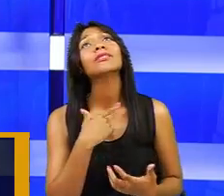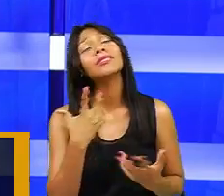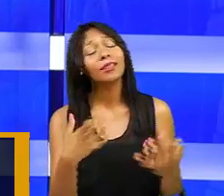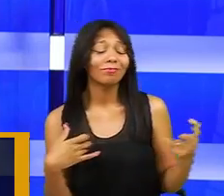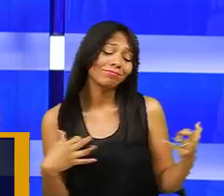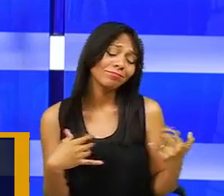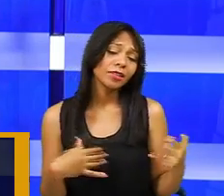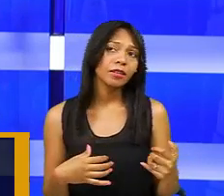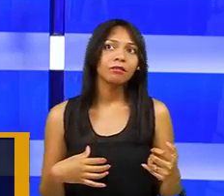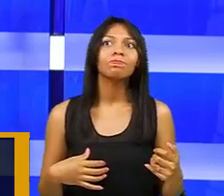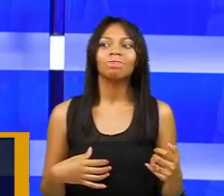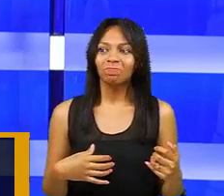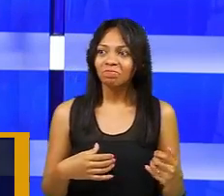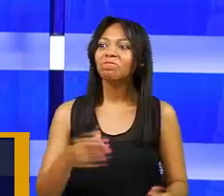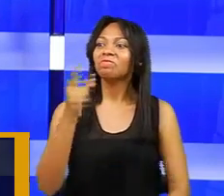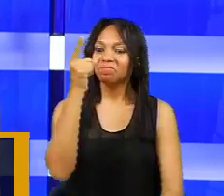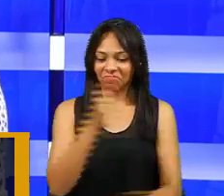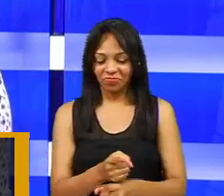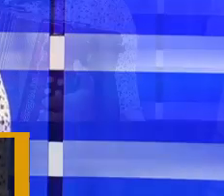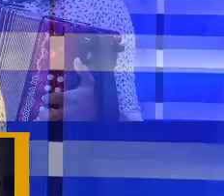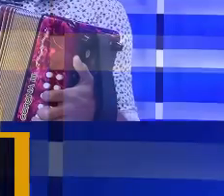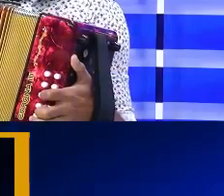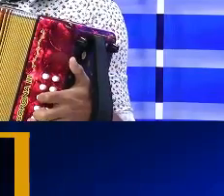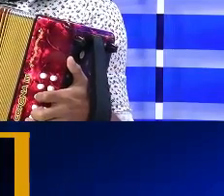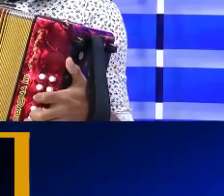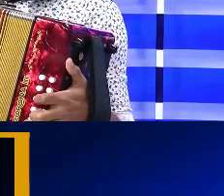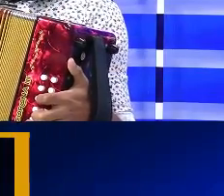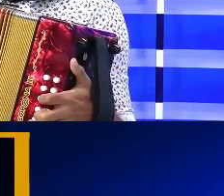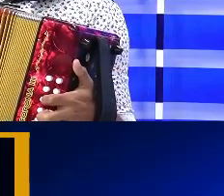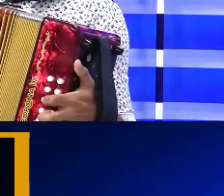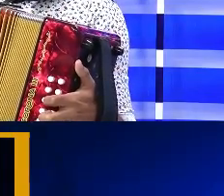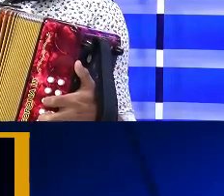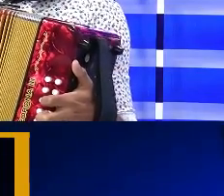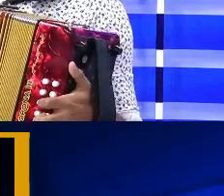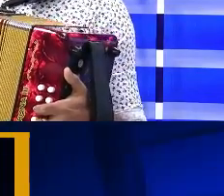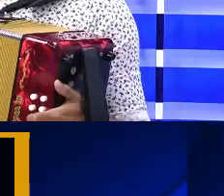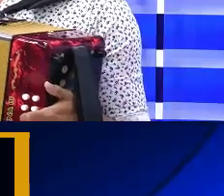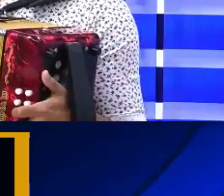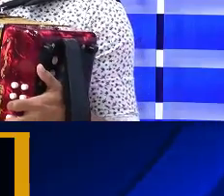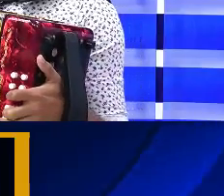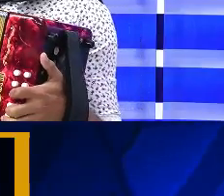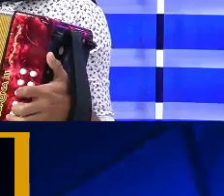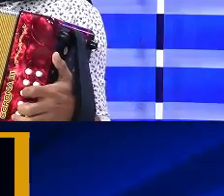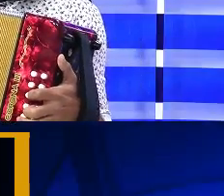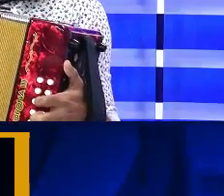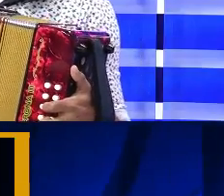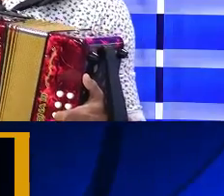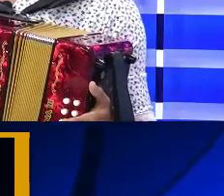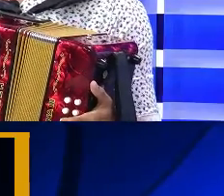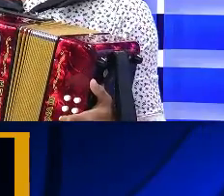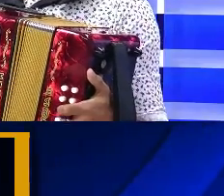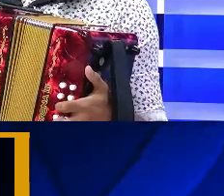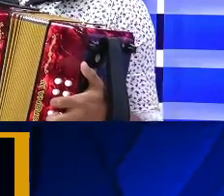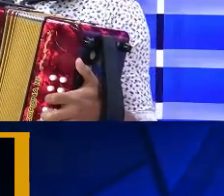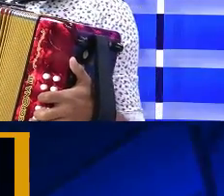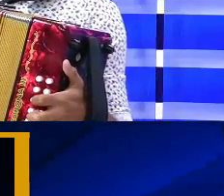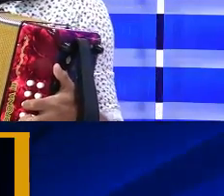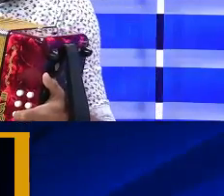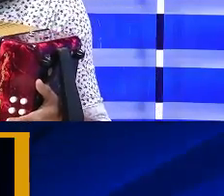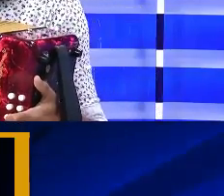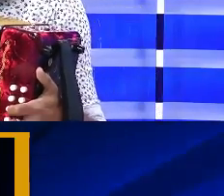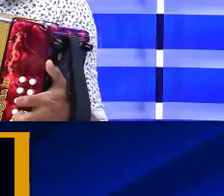y me premió a mí con ese don. Y inicia a raíz de la intención de mi papá de querer tener un hijo acordeonero. Ingresé